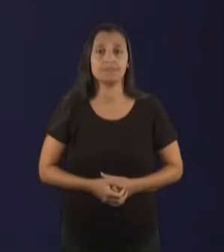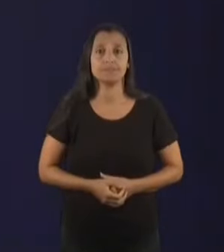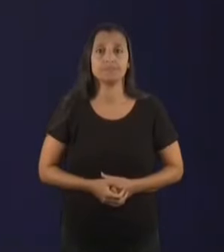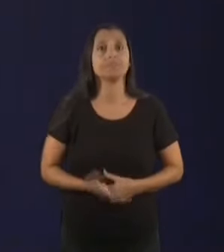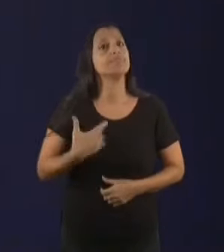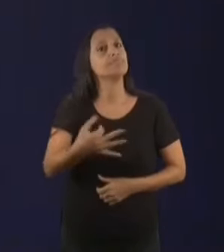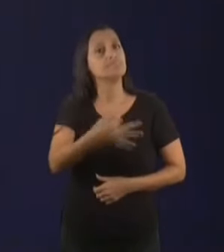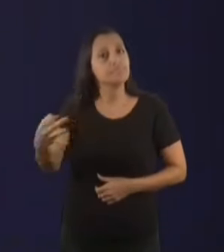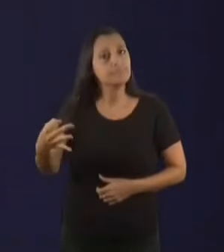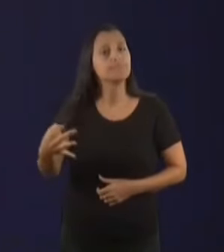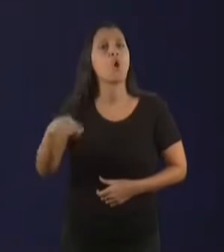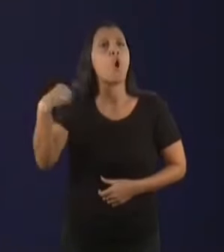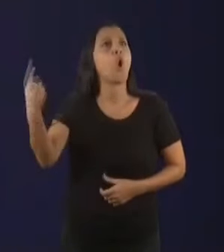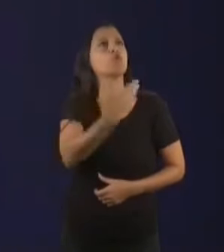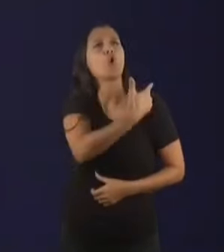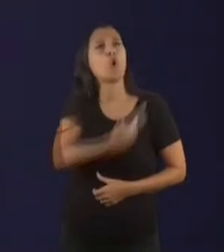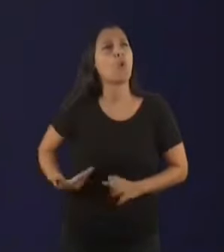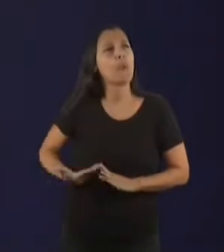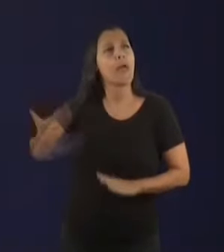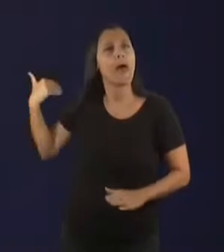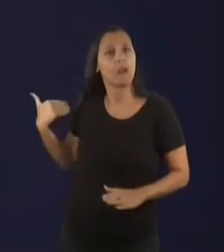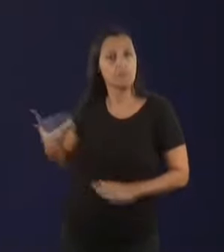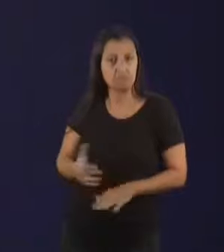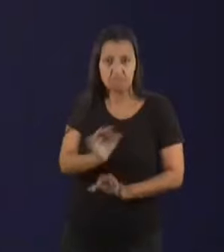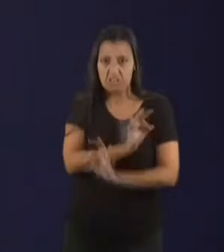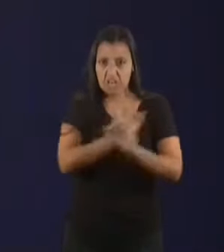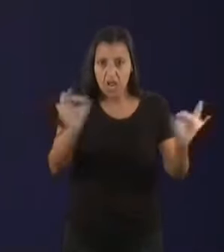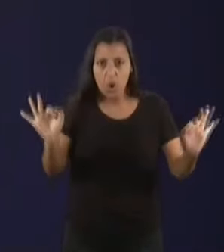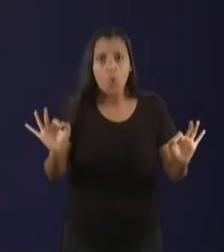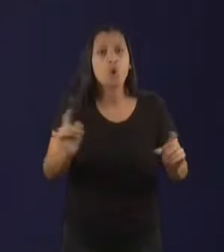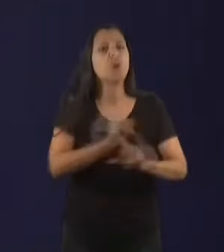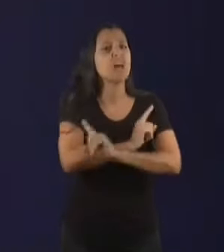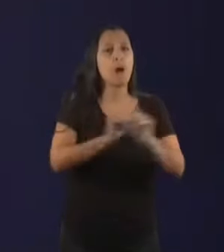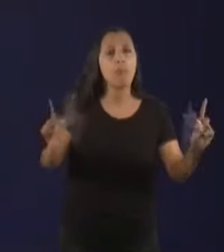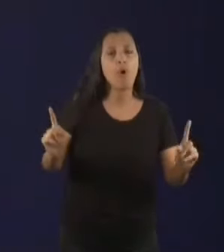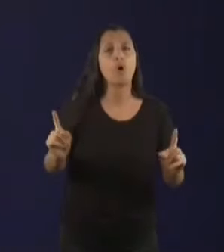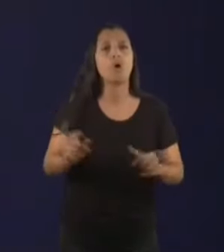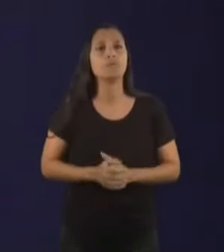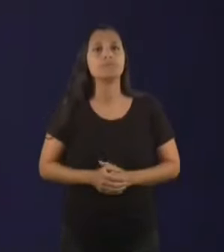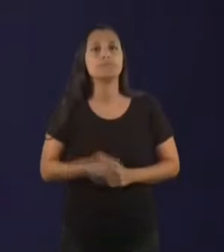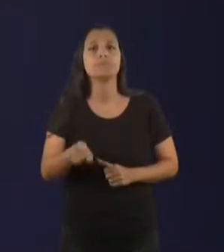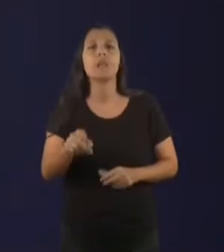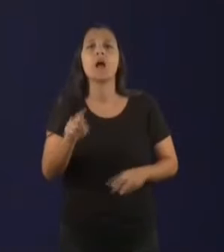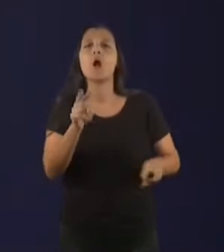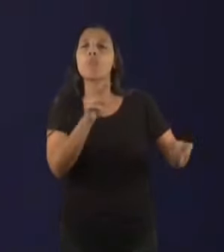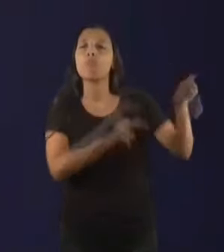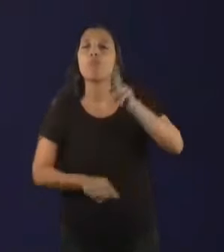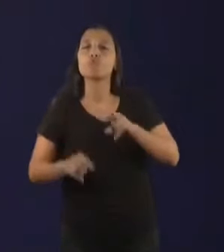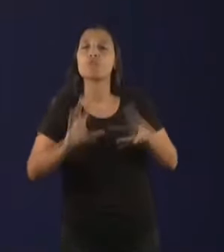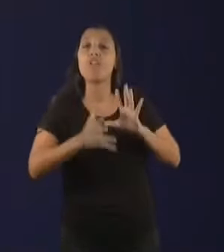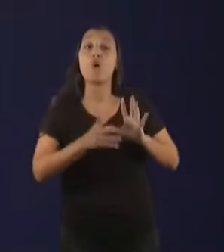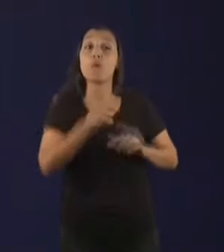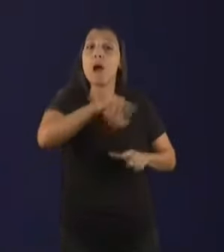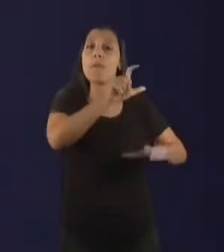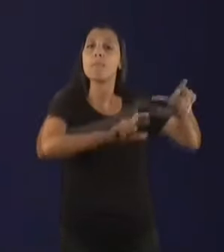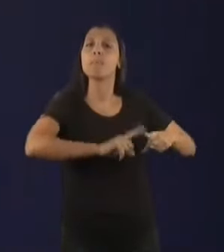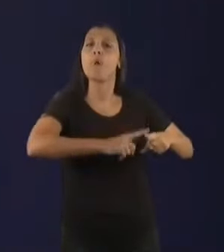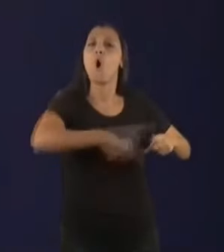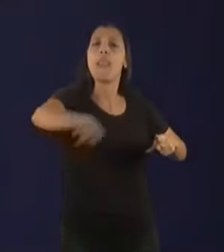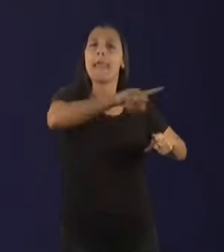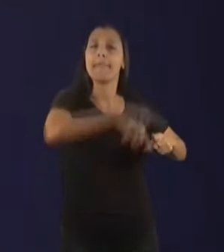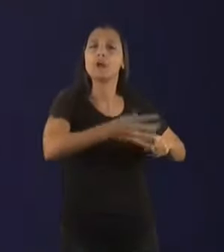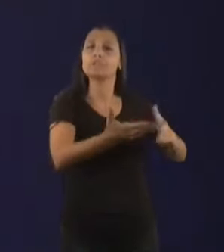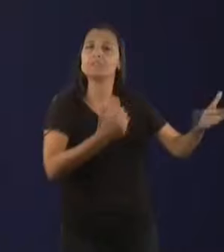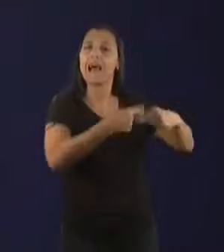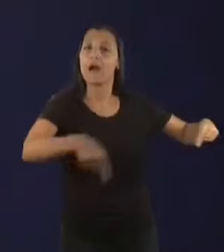Lo cierto es que ningún otro gobierno hasta aquí se había animado a meterle la mano en el bolsillo a la política. Les